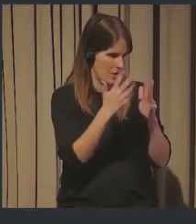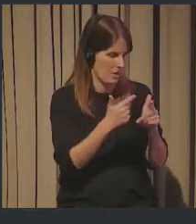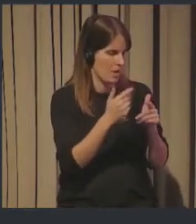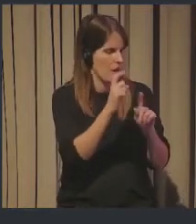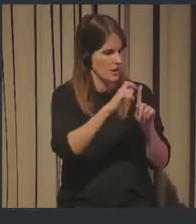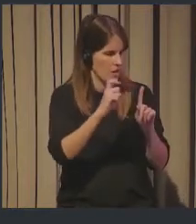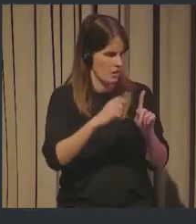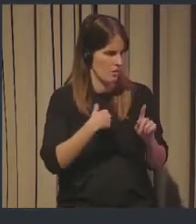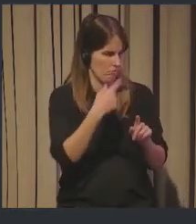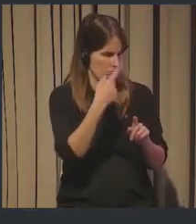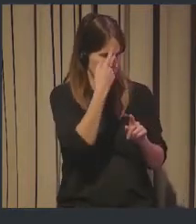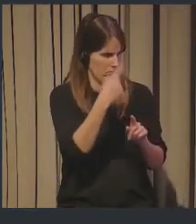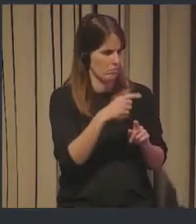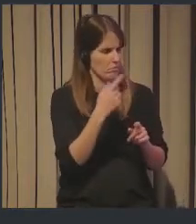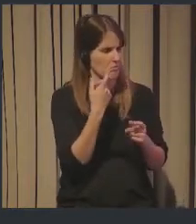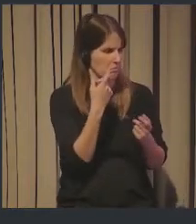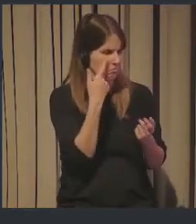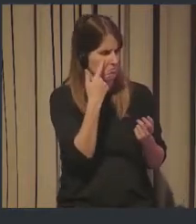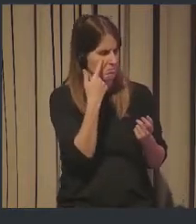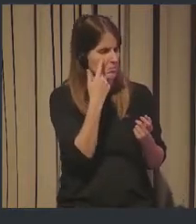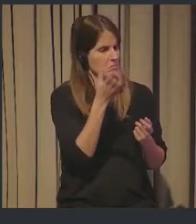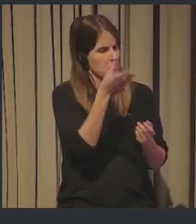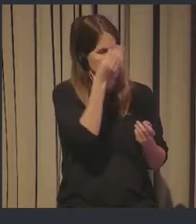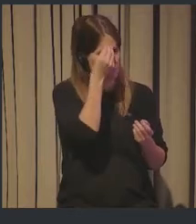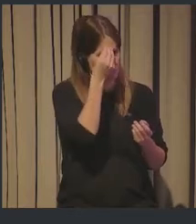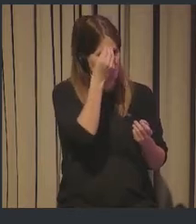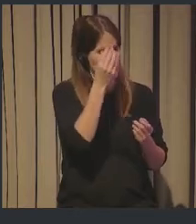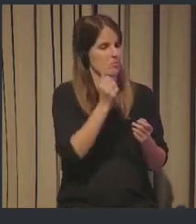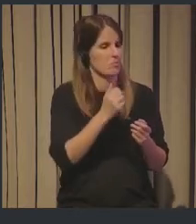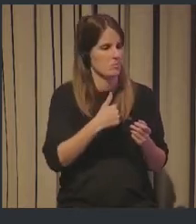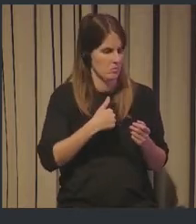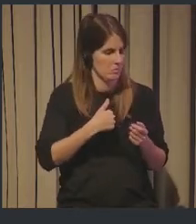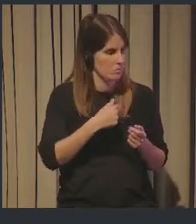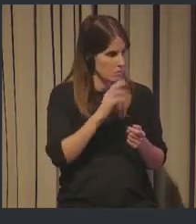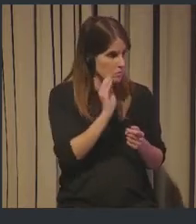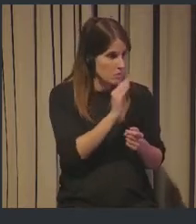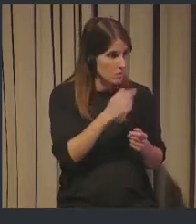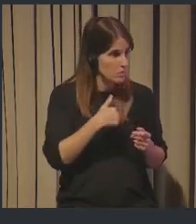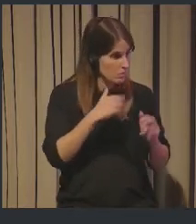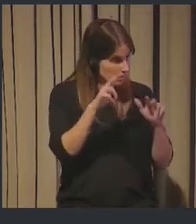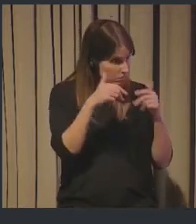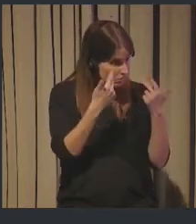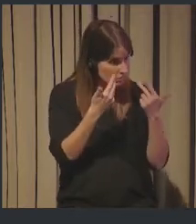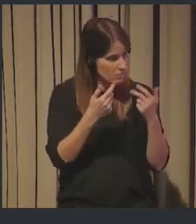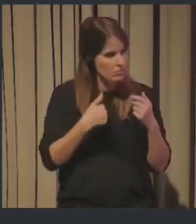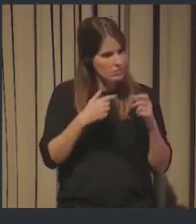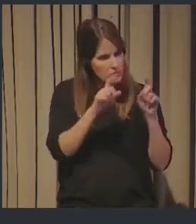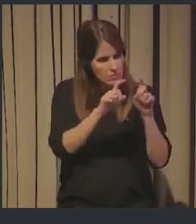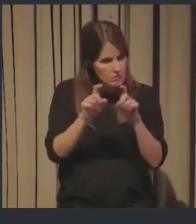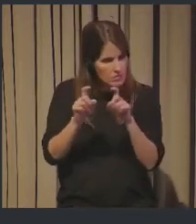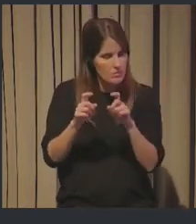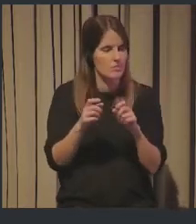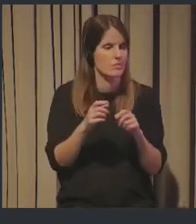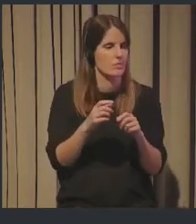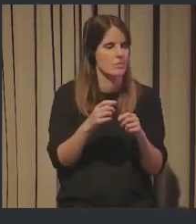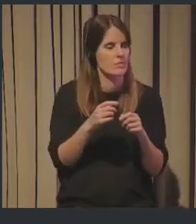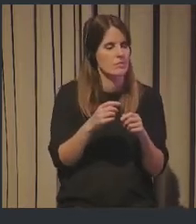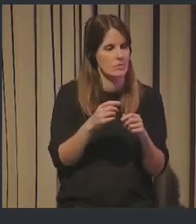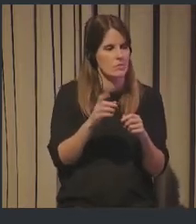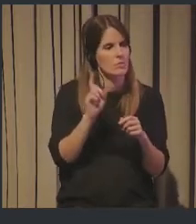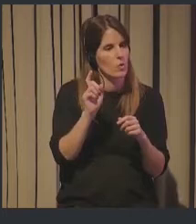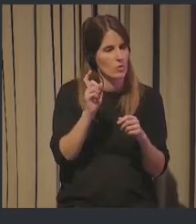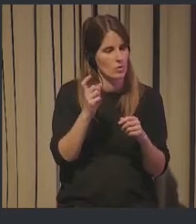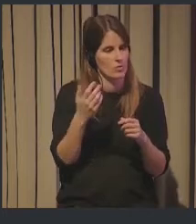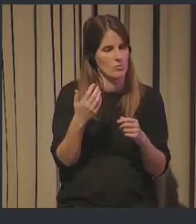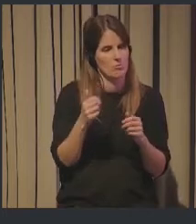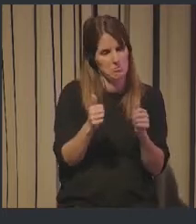y yo también podría hacer prospección. Así que pregunté si podía enseñar. Estuve en la clase del doctor Markley un